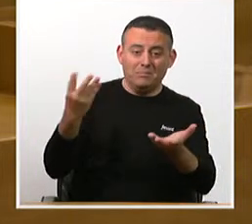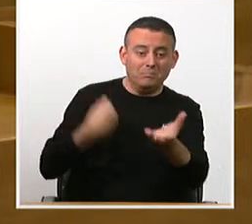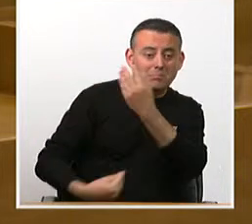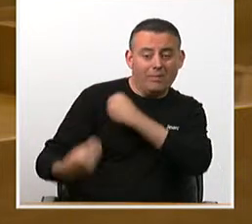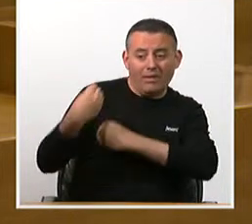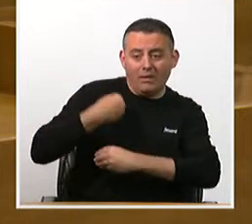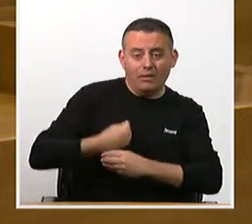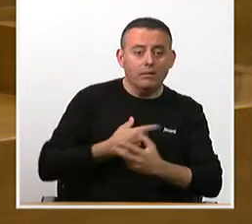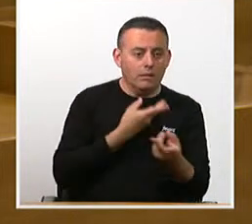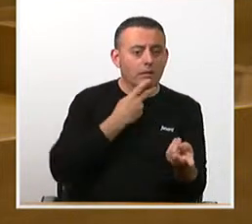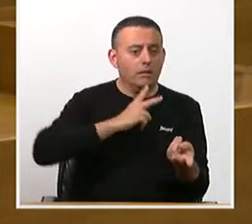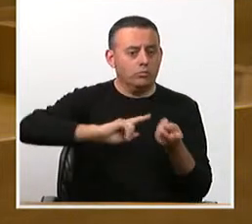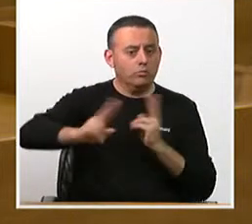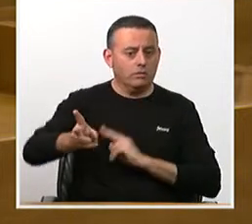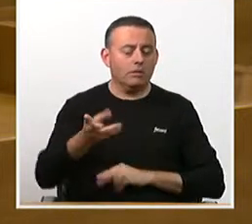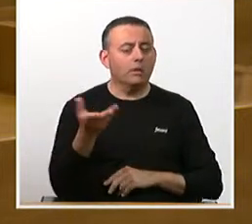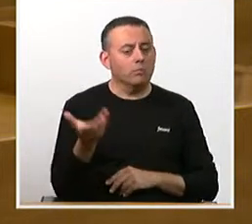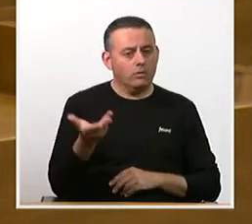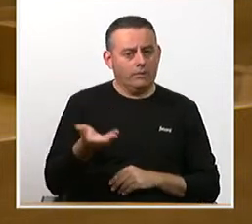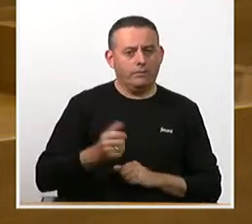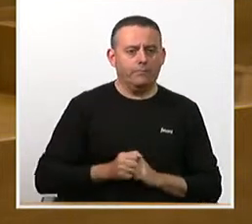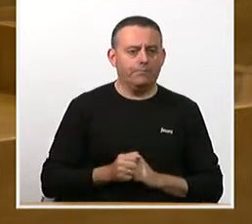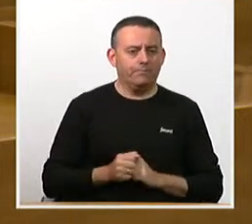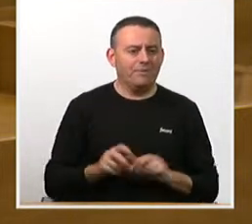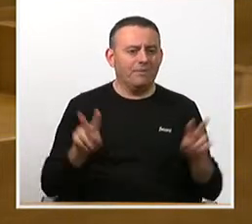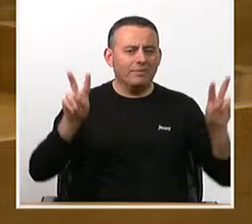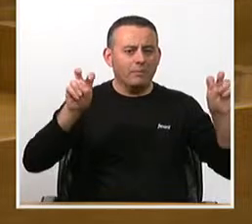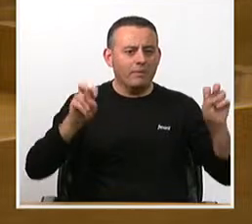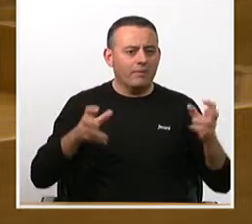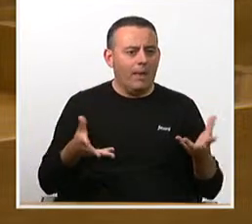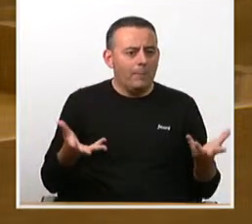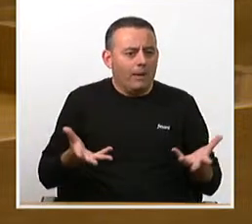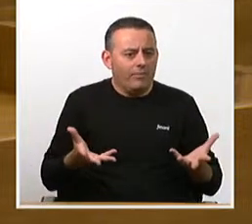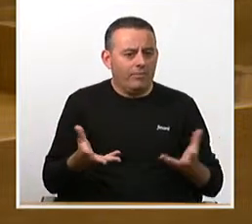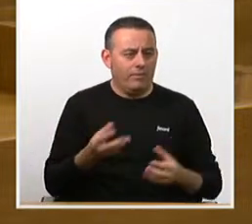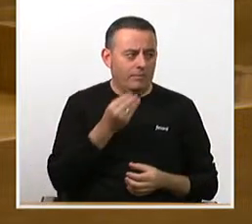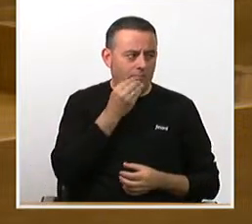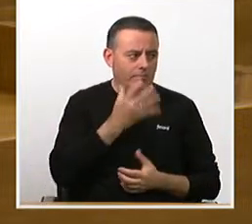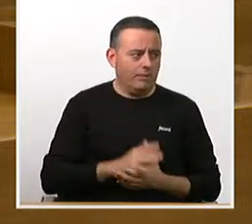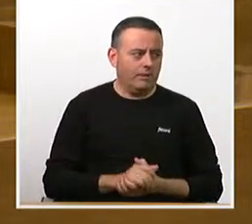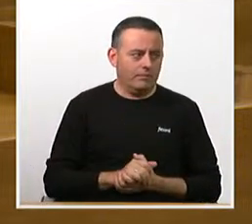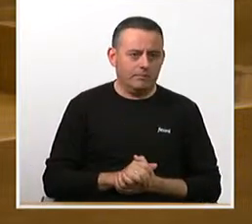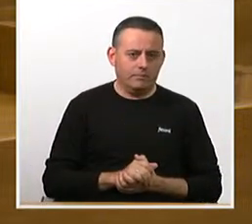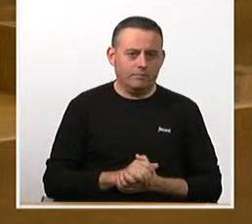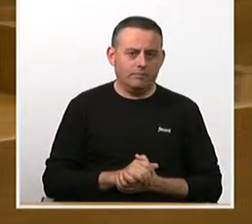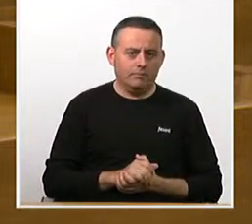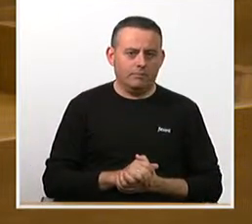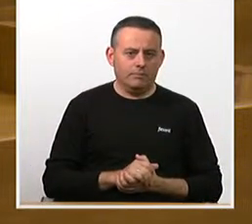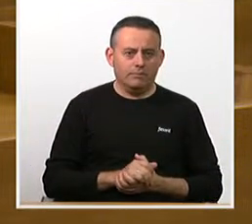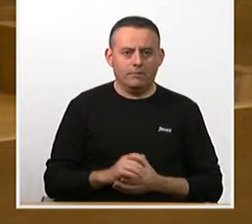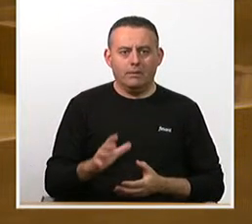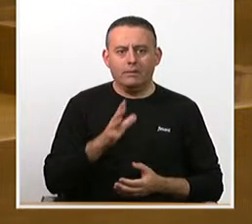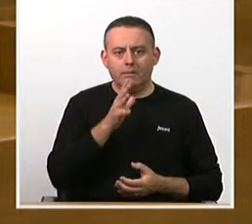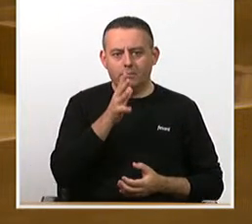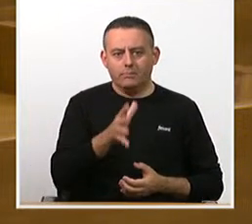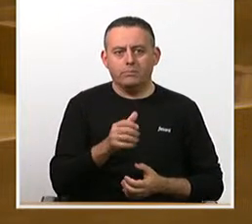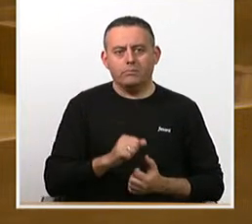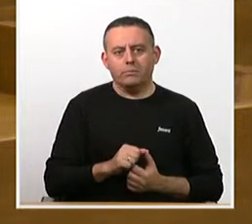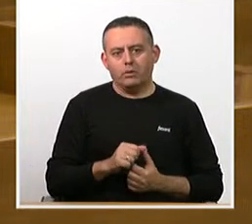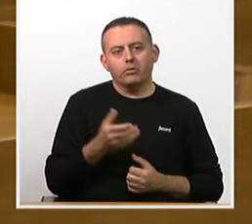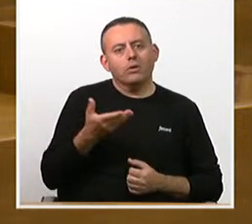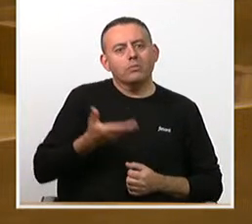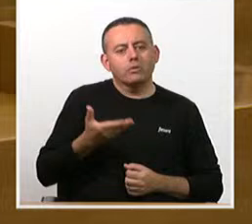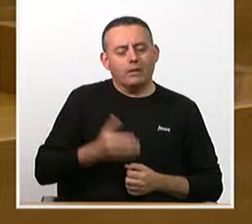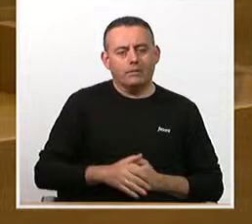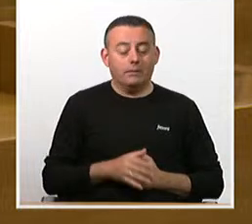política de una cuestión tan fundamental como las emergencias estamos hablando literalmente de la vida de las personas de su integridad